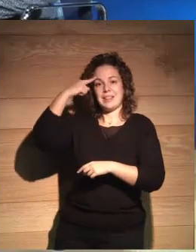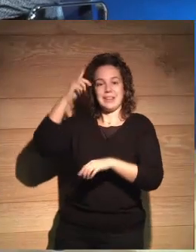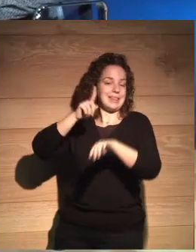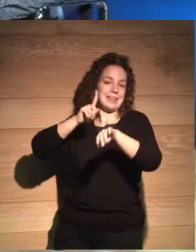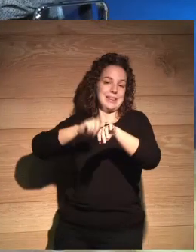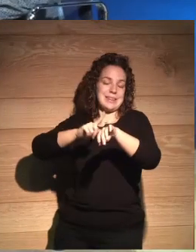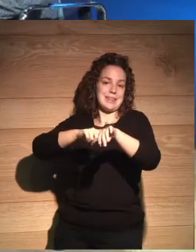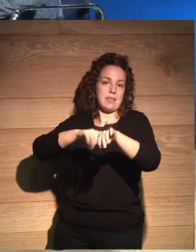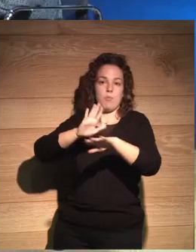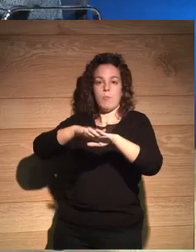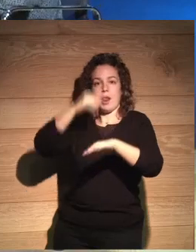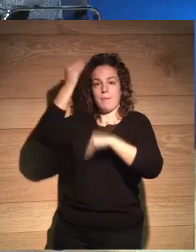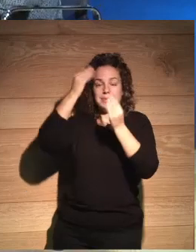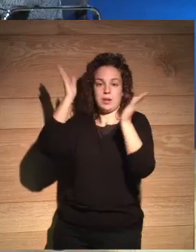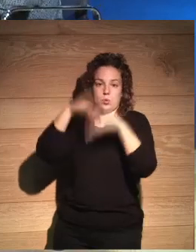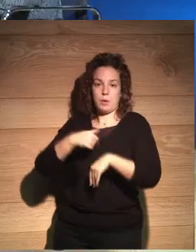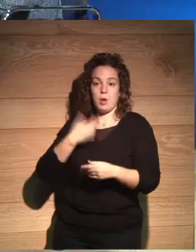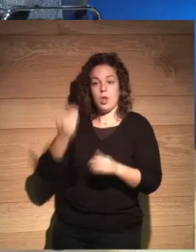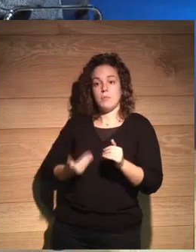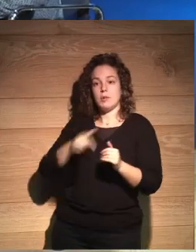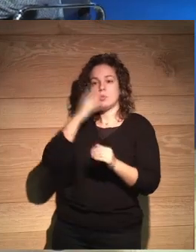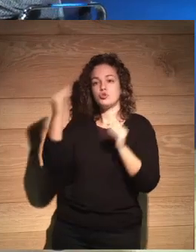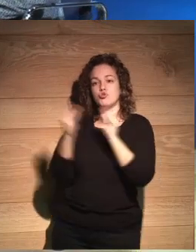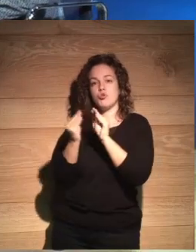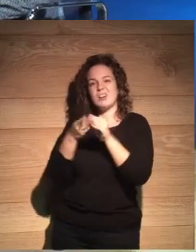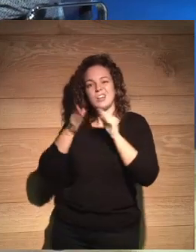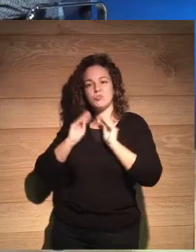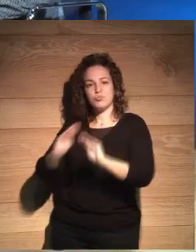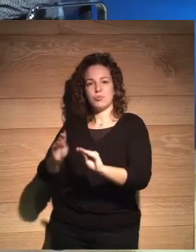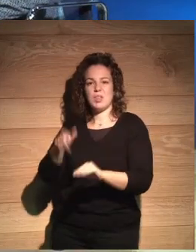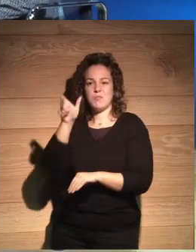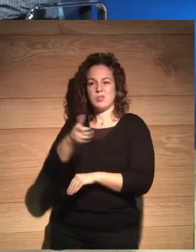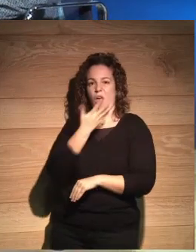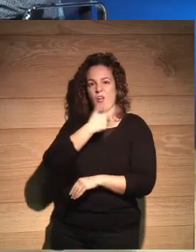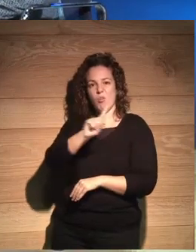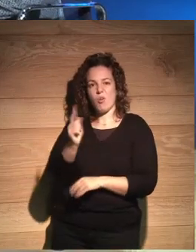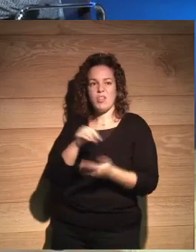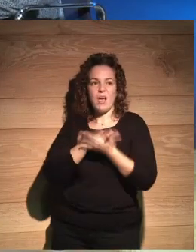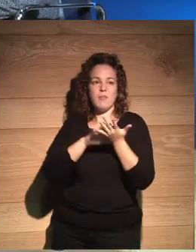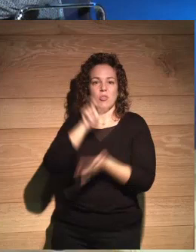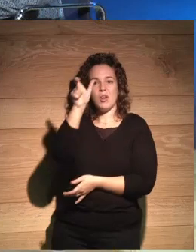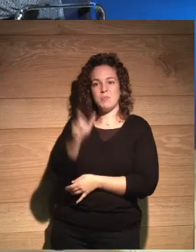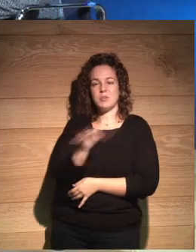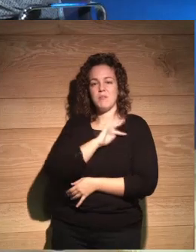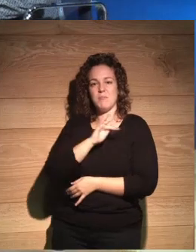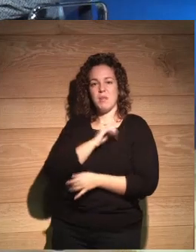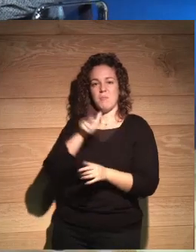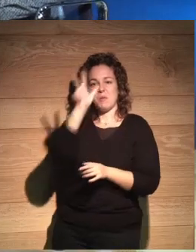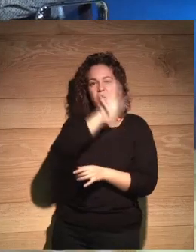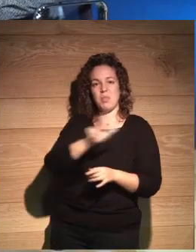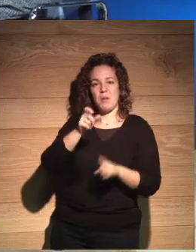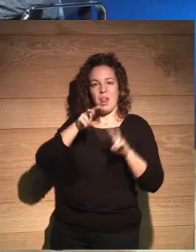Pero lo importante es que ella era su sobrina y nadie la conocía. Y estamos hablando de una persona que ha recibido 2 premios